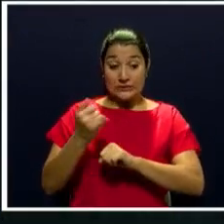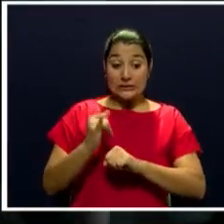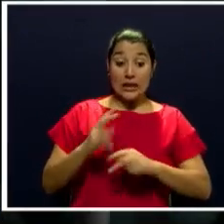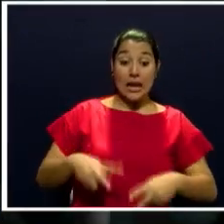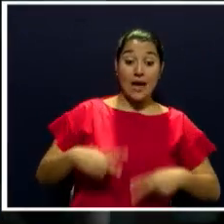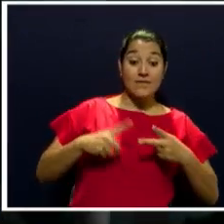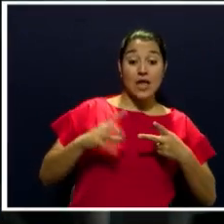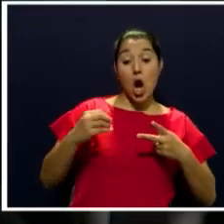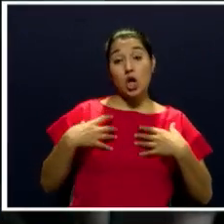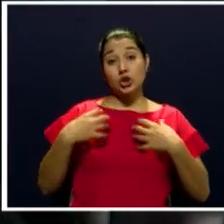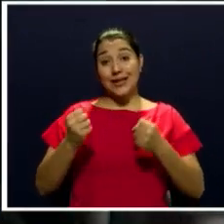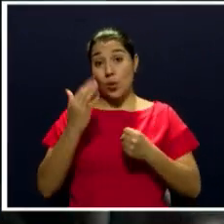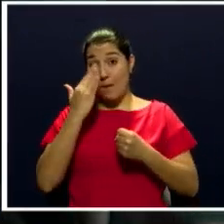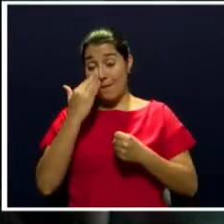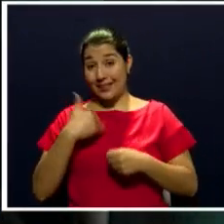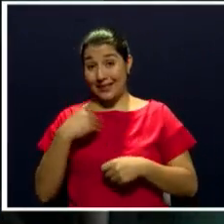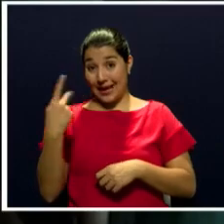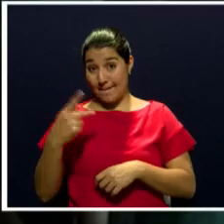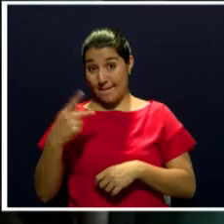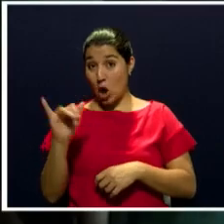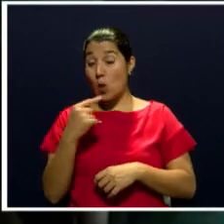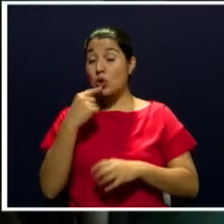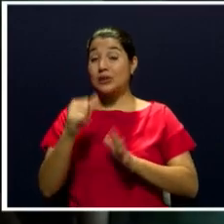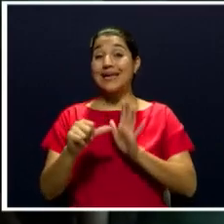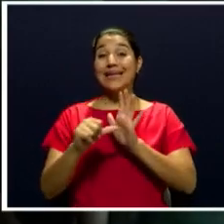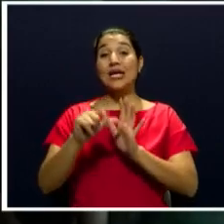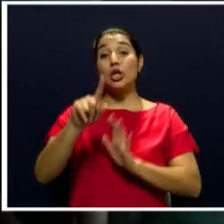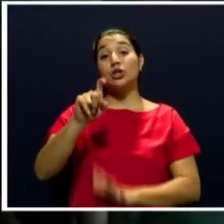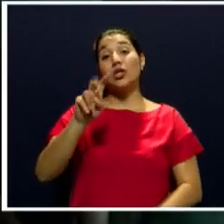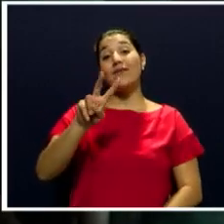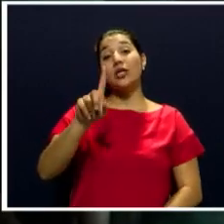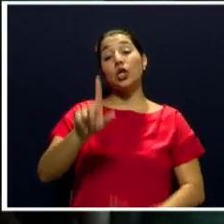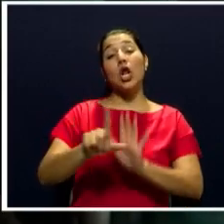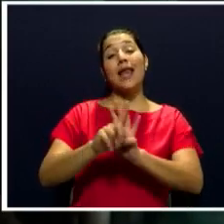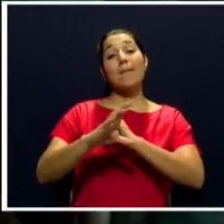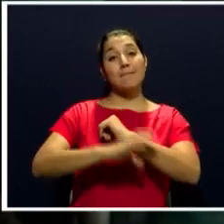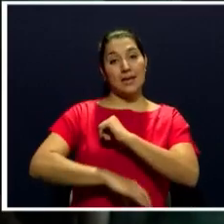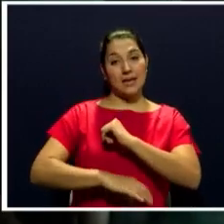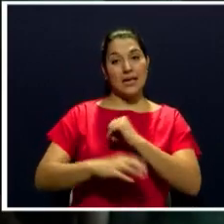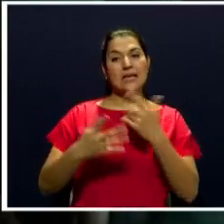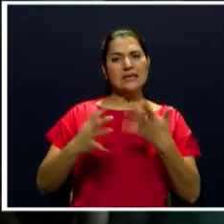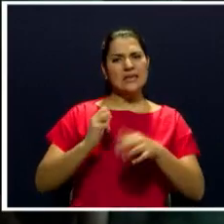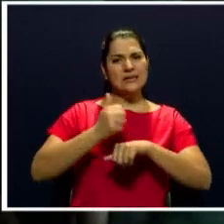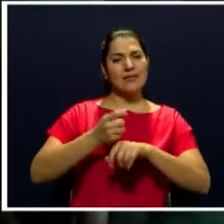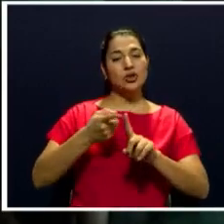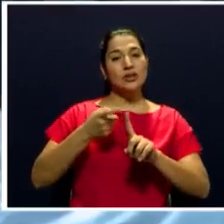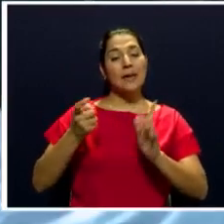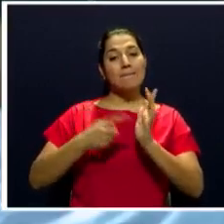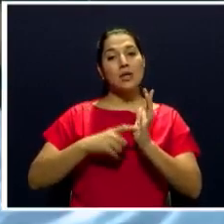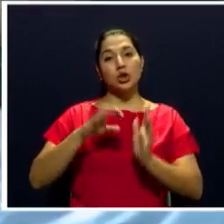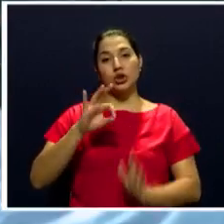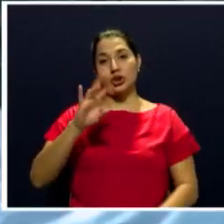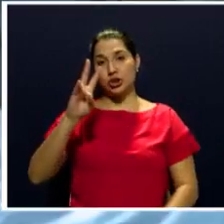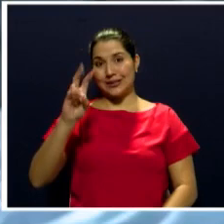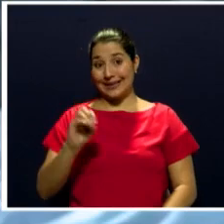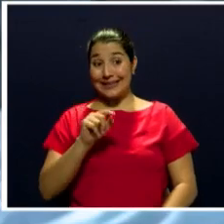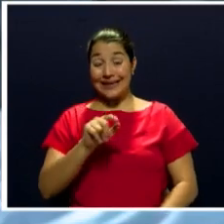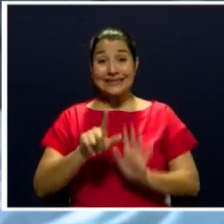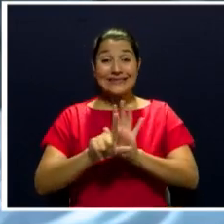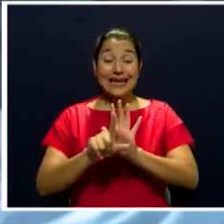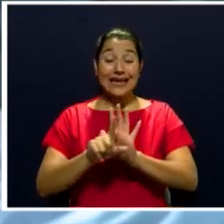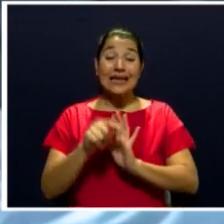en peligro, según lo estipulado en el artículo 121 del Código Penal, vigente desde 1970. En la norma se establece,